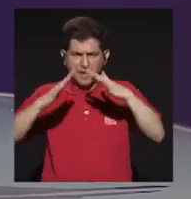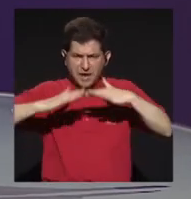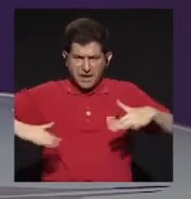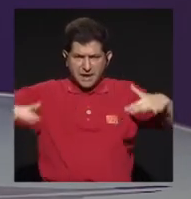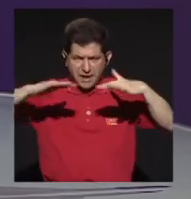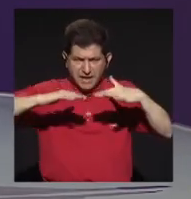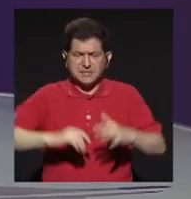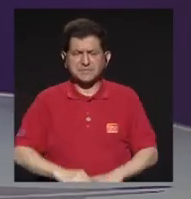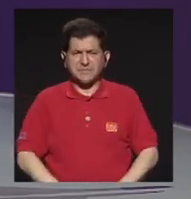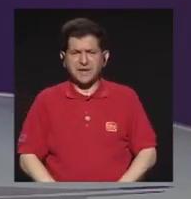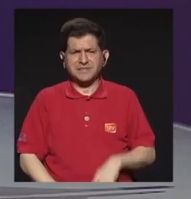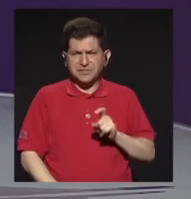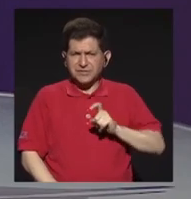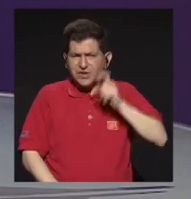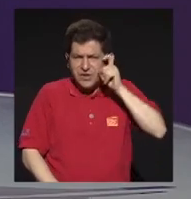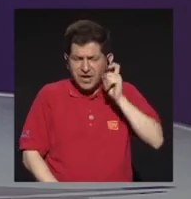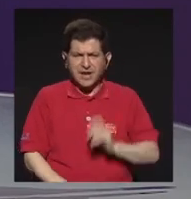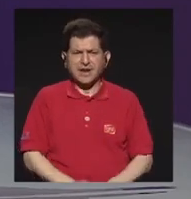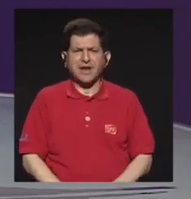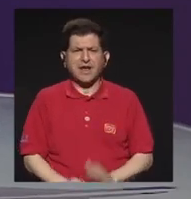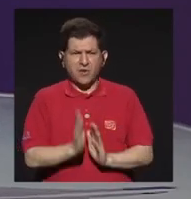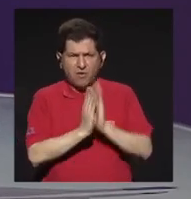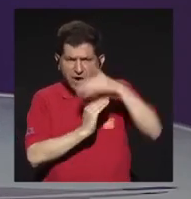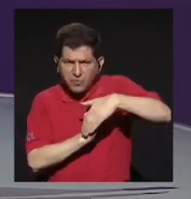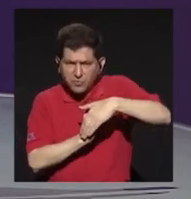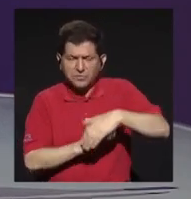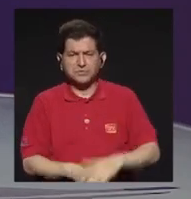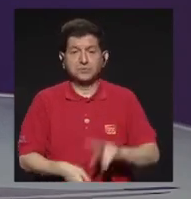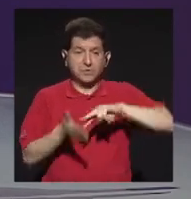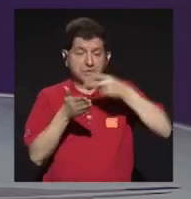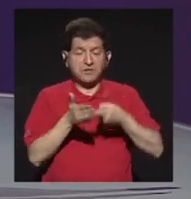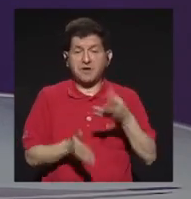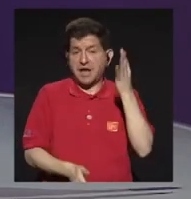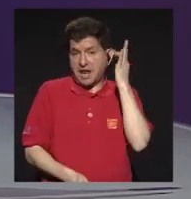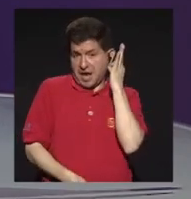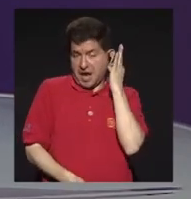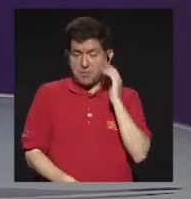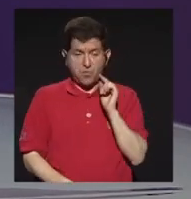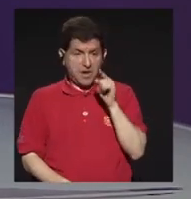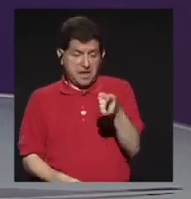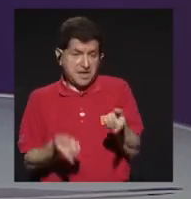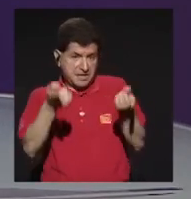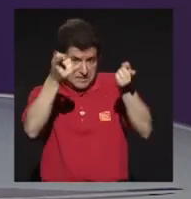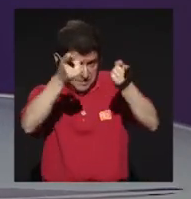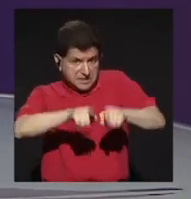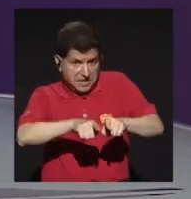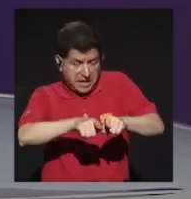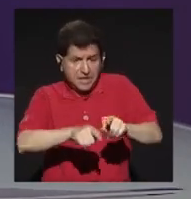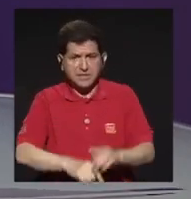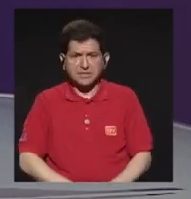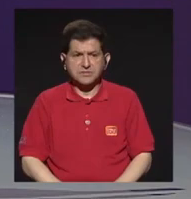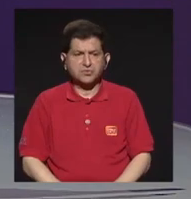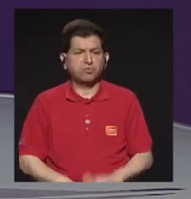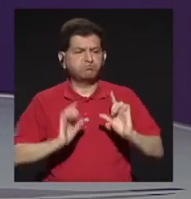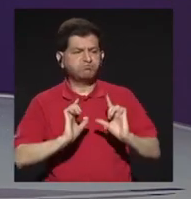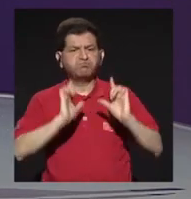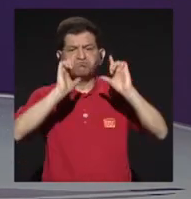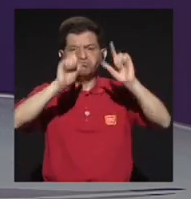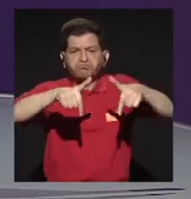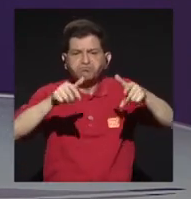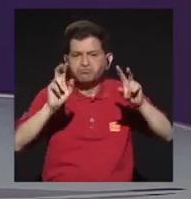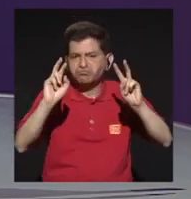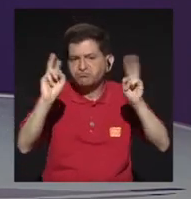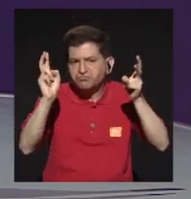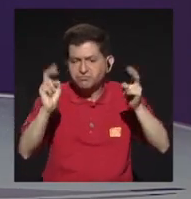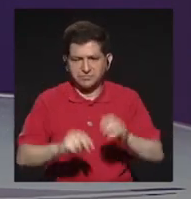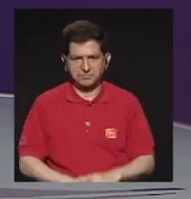sexualmente transgresores era la cuestión de dejar a una mujer que había sido desechada y que había